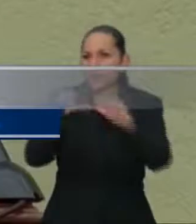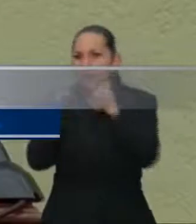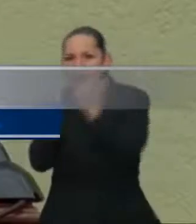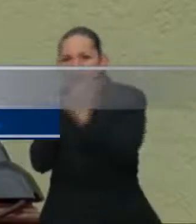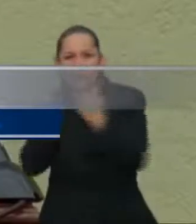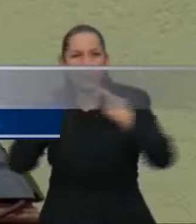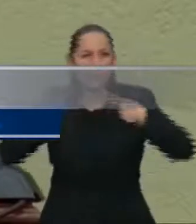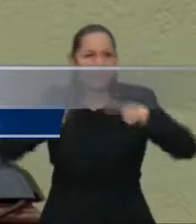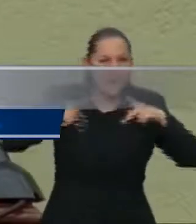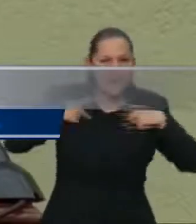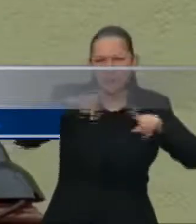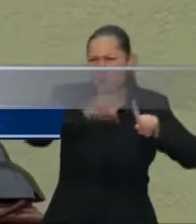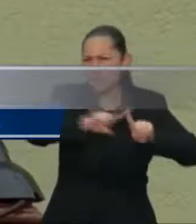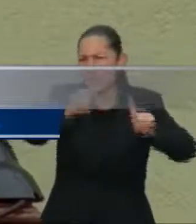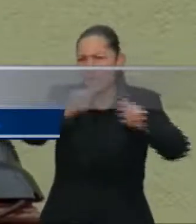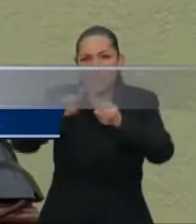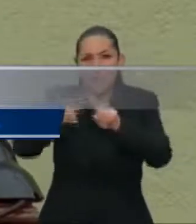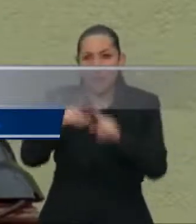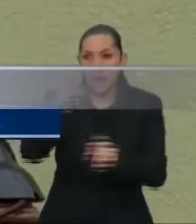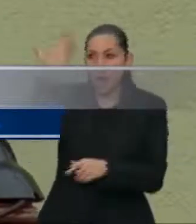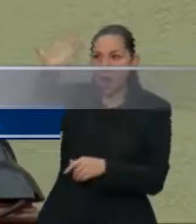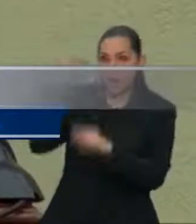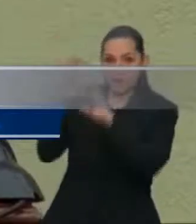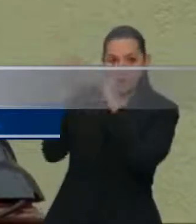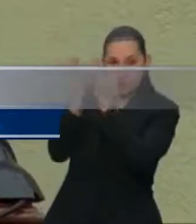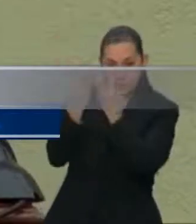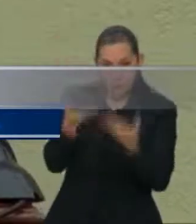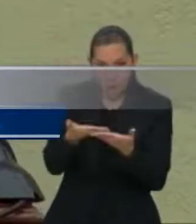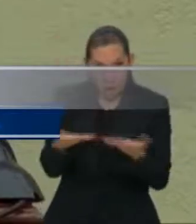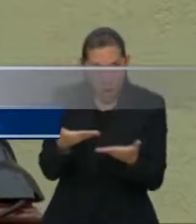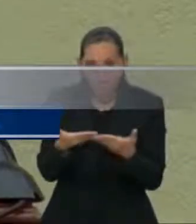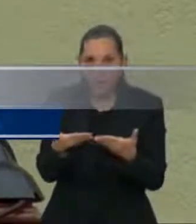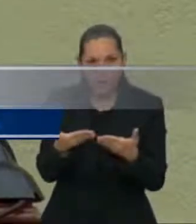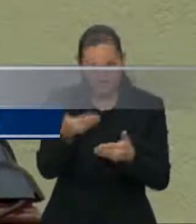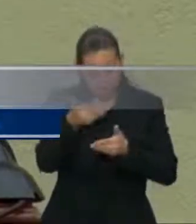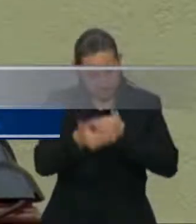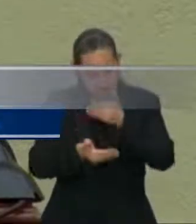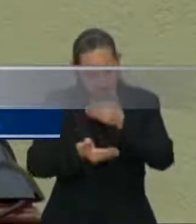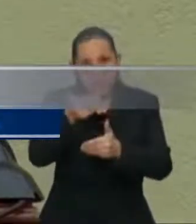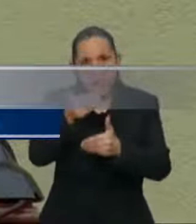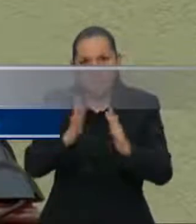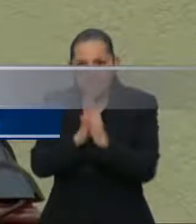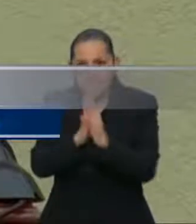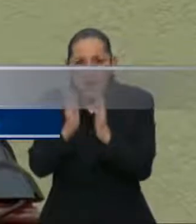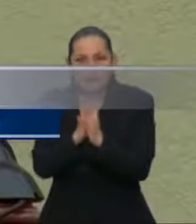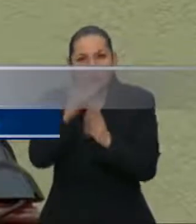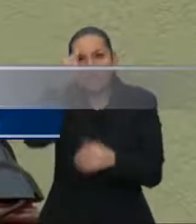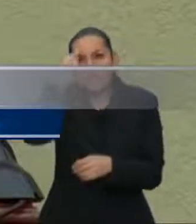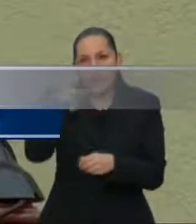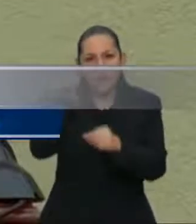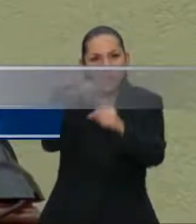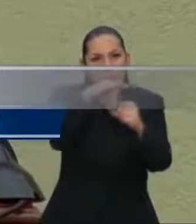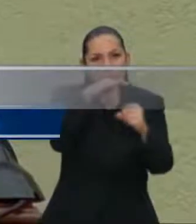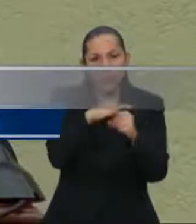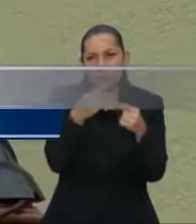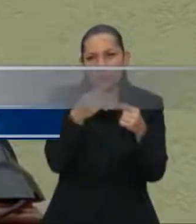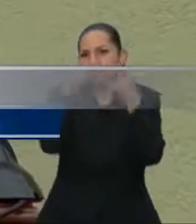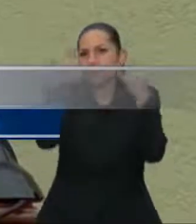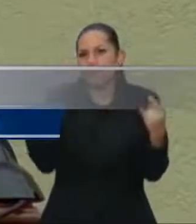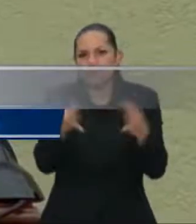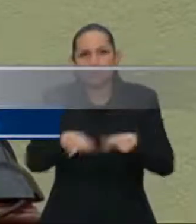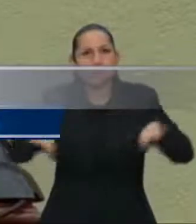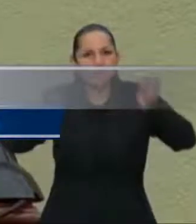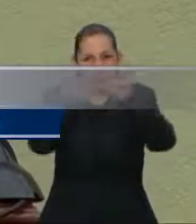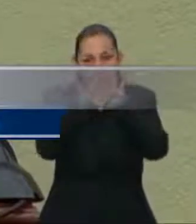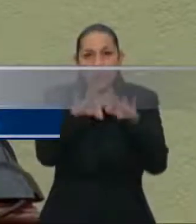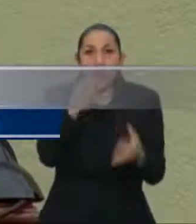e incluso de la ciudadanía para participar en la recreación del proceso electoral más grande de la historia y en uno de los momentos más desafiantes para la